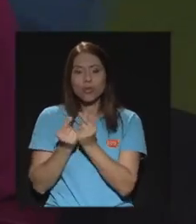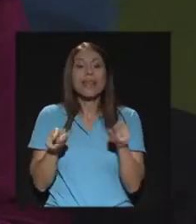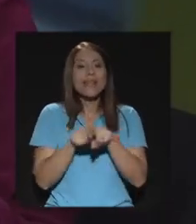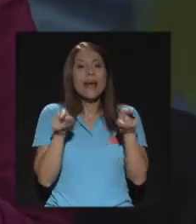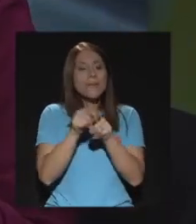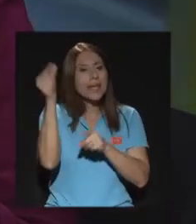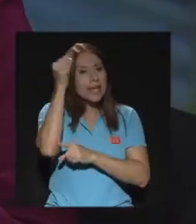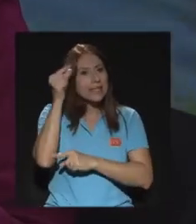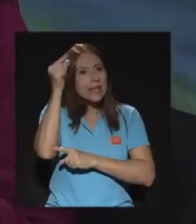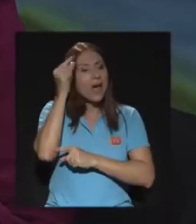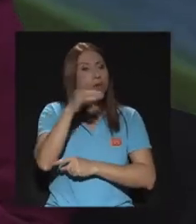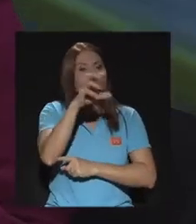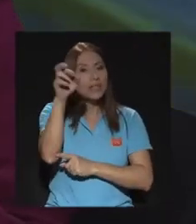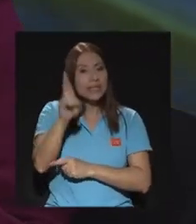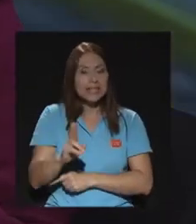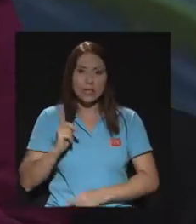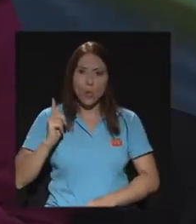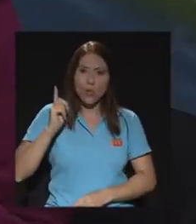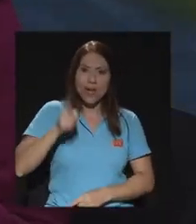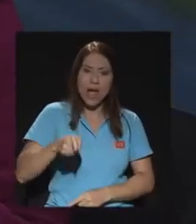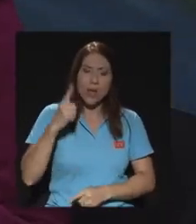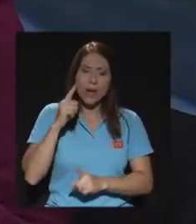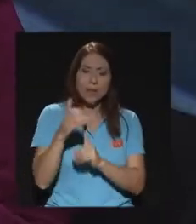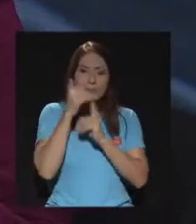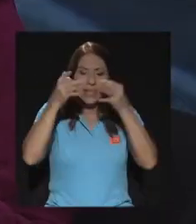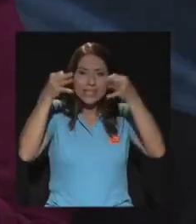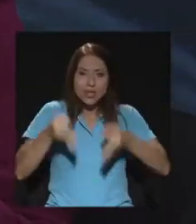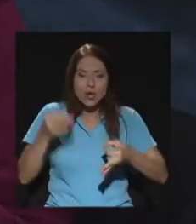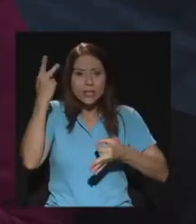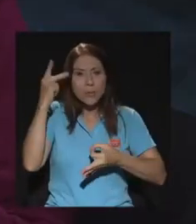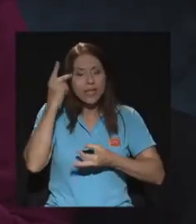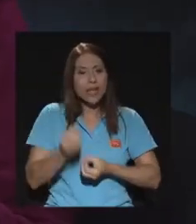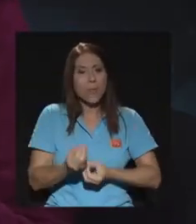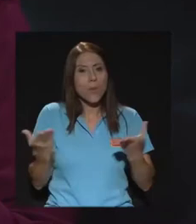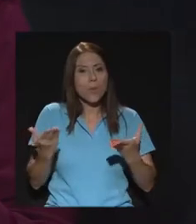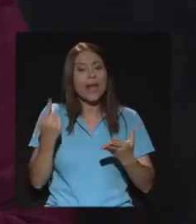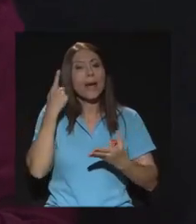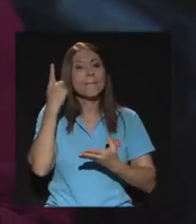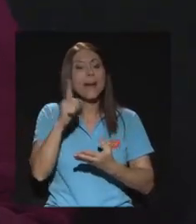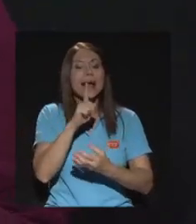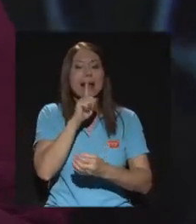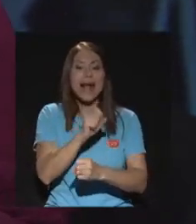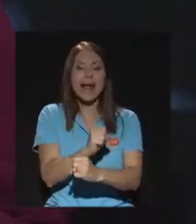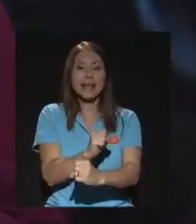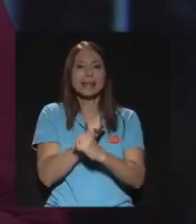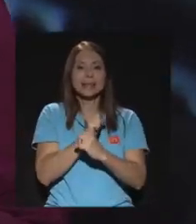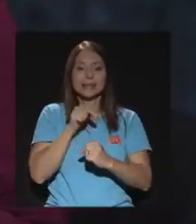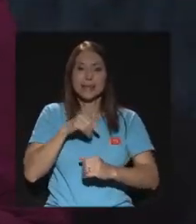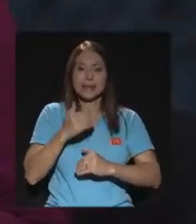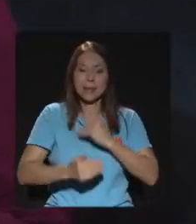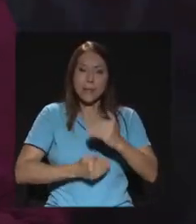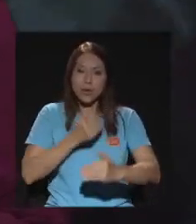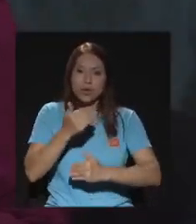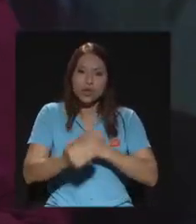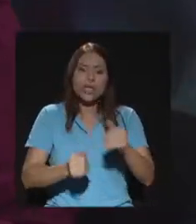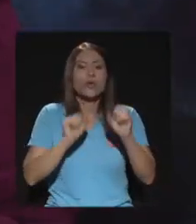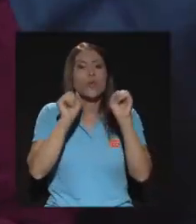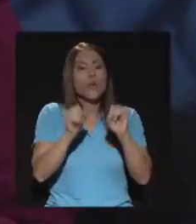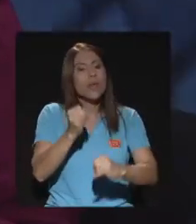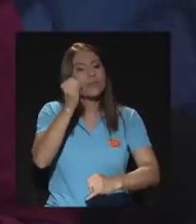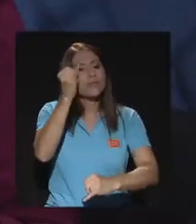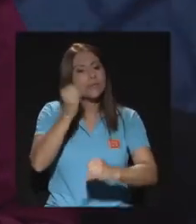está obligado a tomar una serie de decisiones de política pública para garantizar que este proceso desemboque en